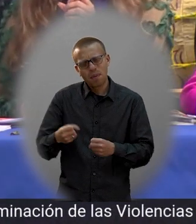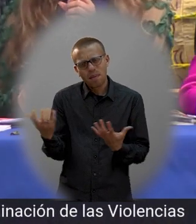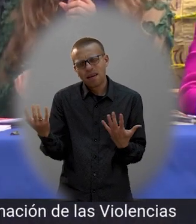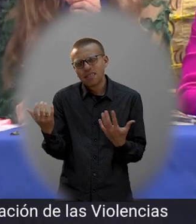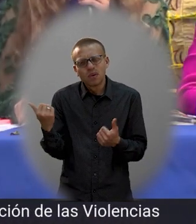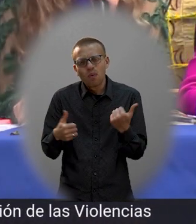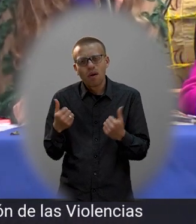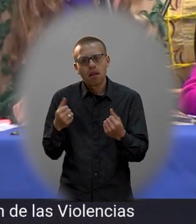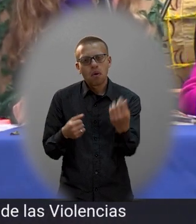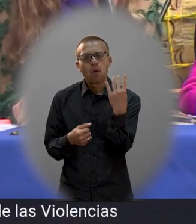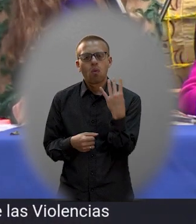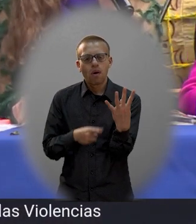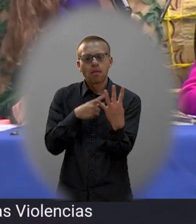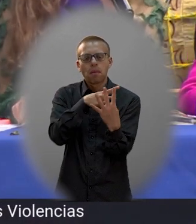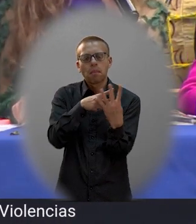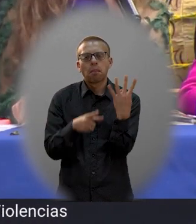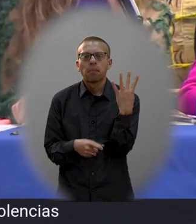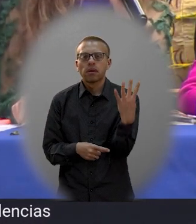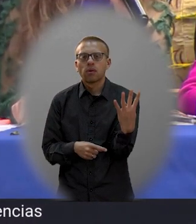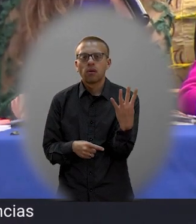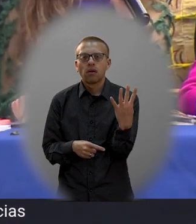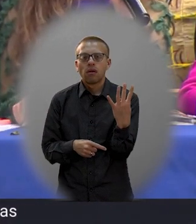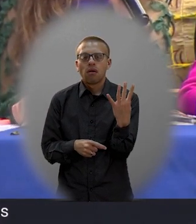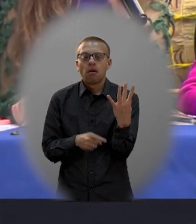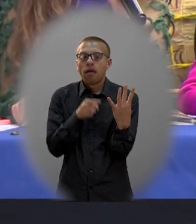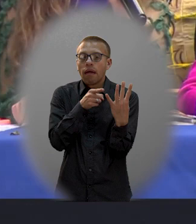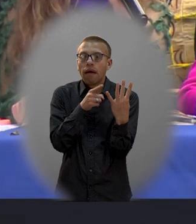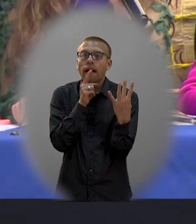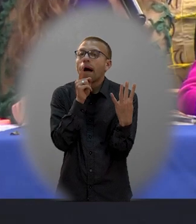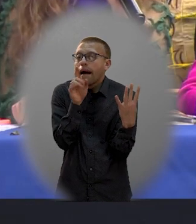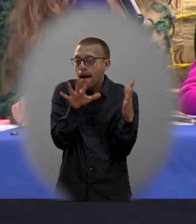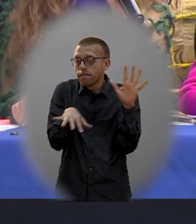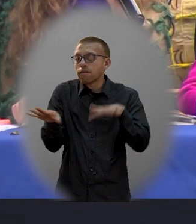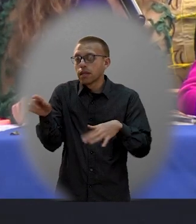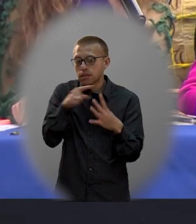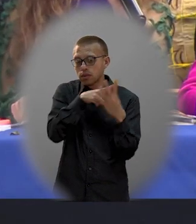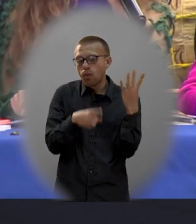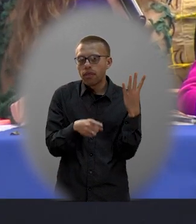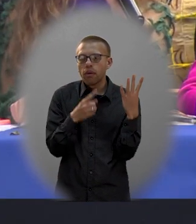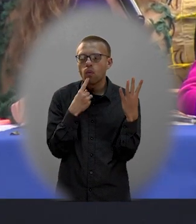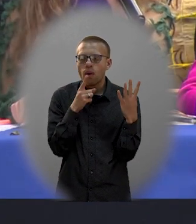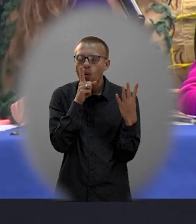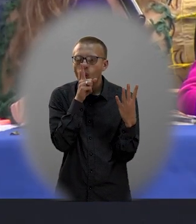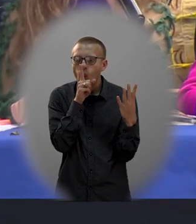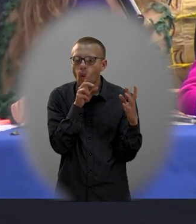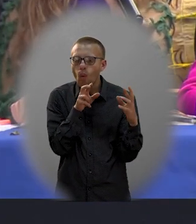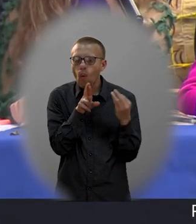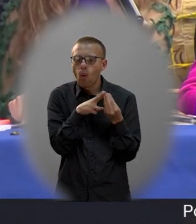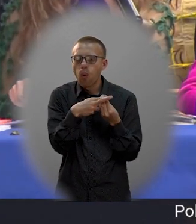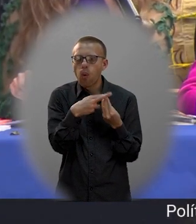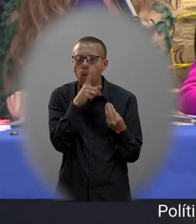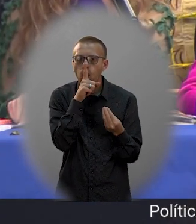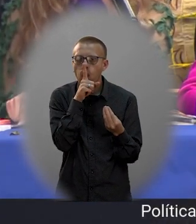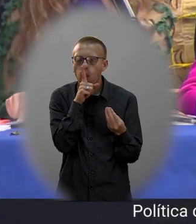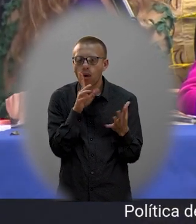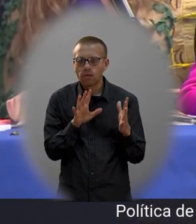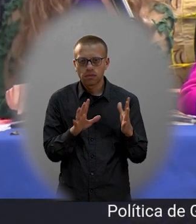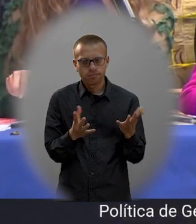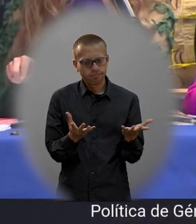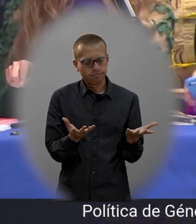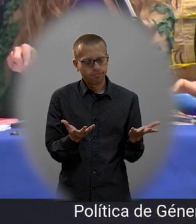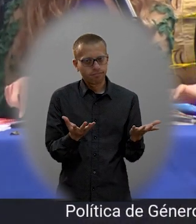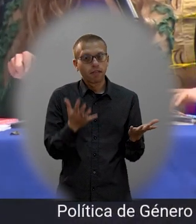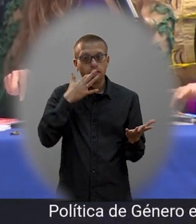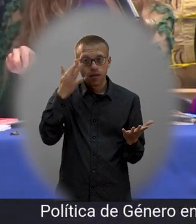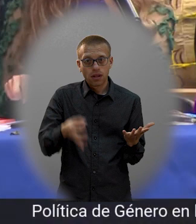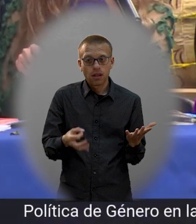veces estas mismas personas son las que se encargan de encubrir los casos, porque hay un conflicto de intereses. Y es lo que pasa con el caso de